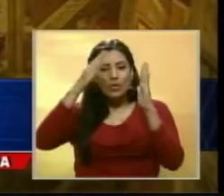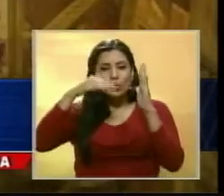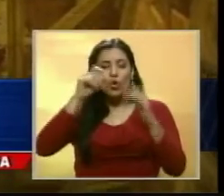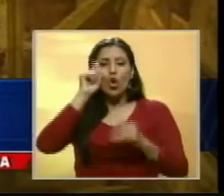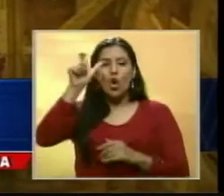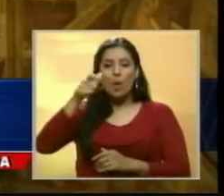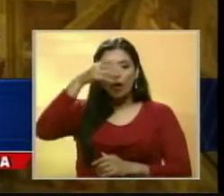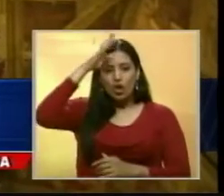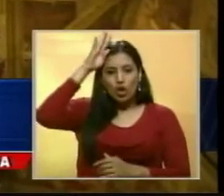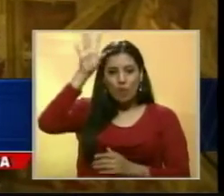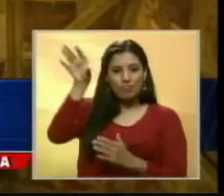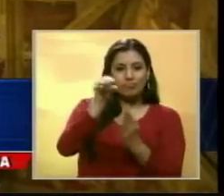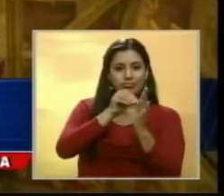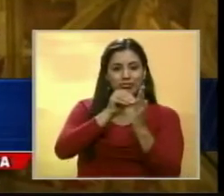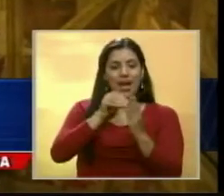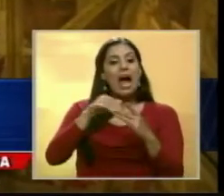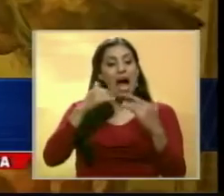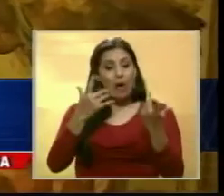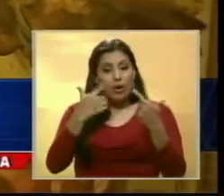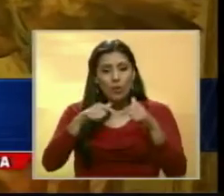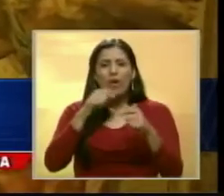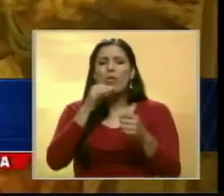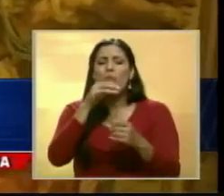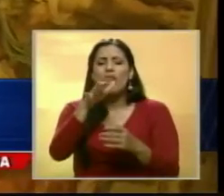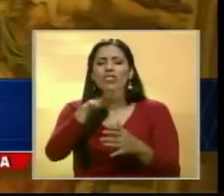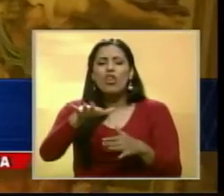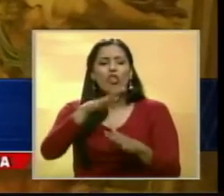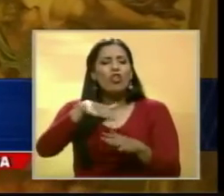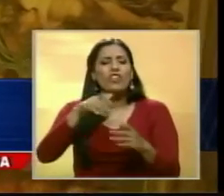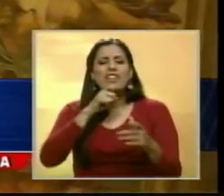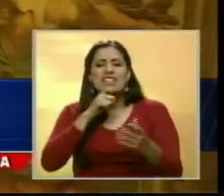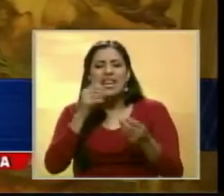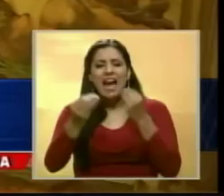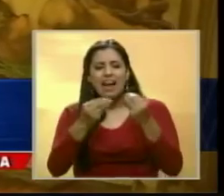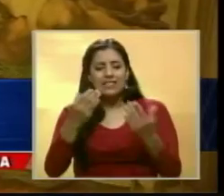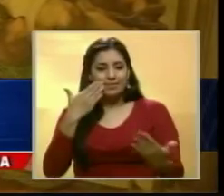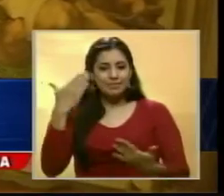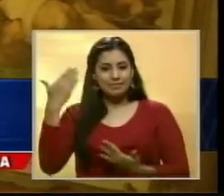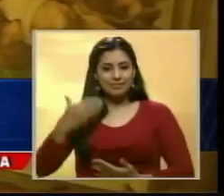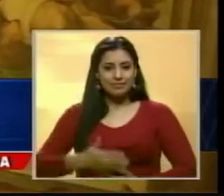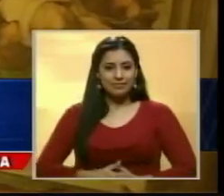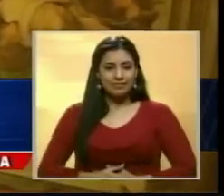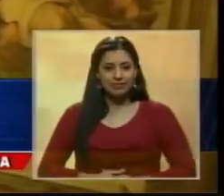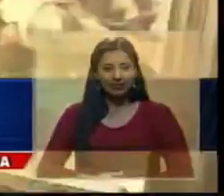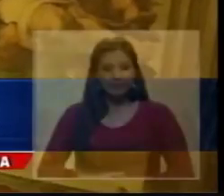Miguel Ángel. En la próxima parte les contaremos más de esta creación.